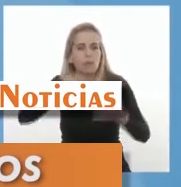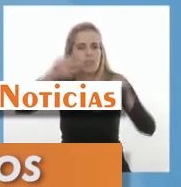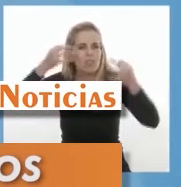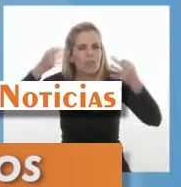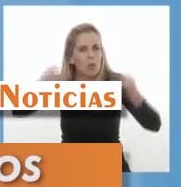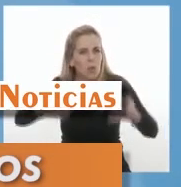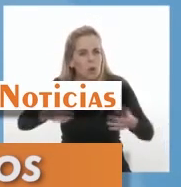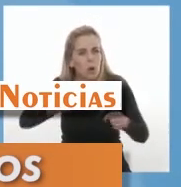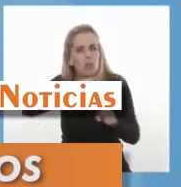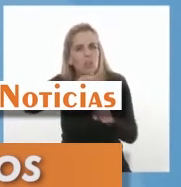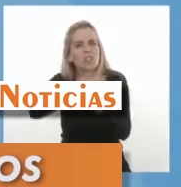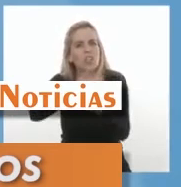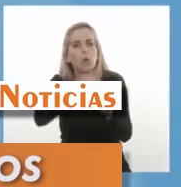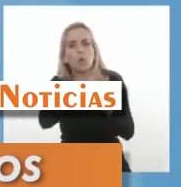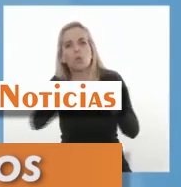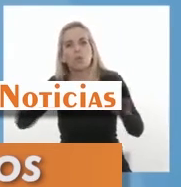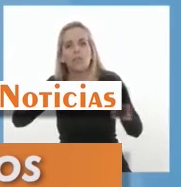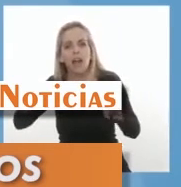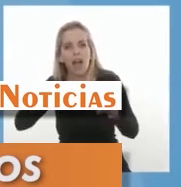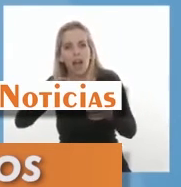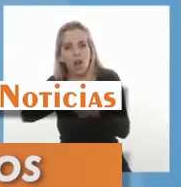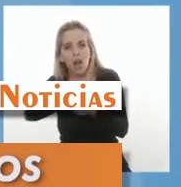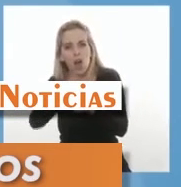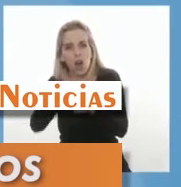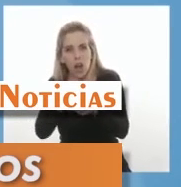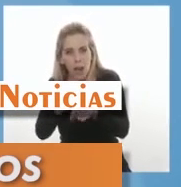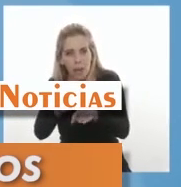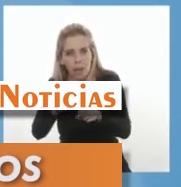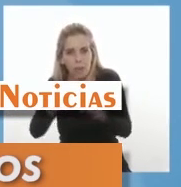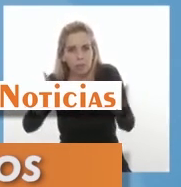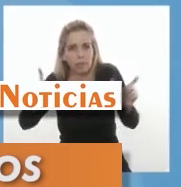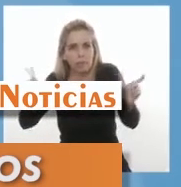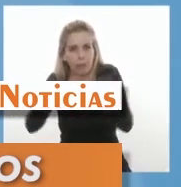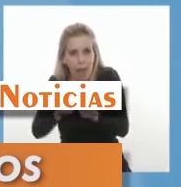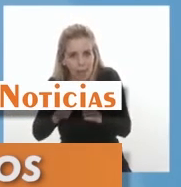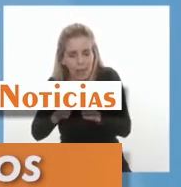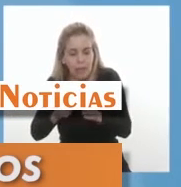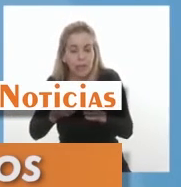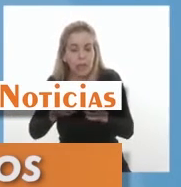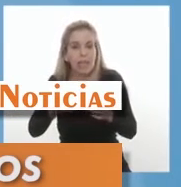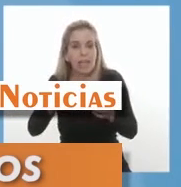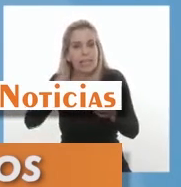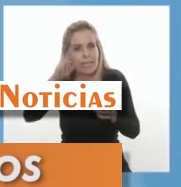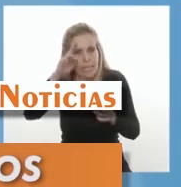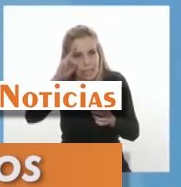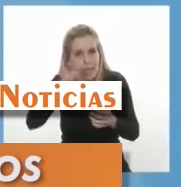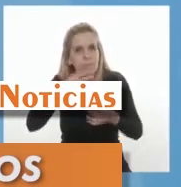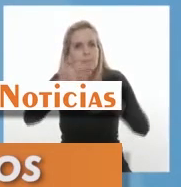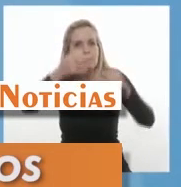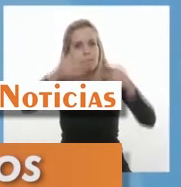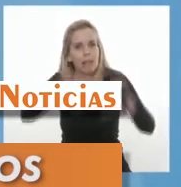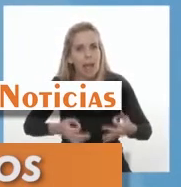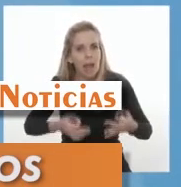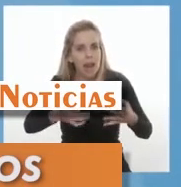¿no? Y de nivel mundial. Por eso digo que más allá de lo difícil, del esfuerzo que hay que poner, lo que tenemos que tener calma, digamos,